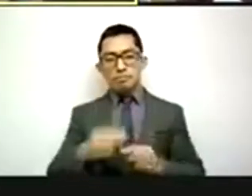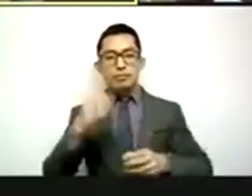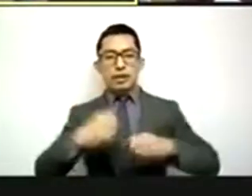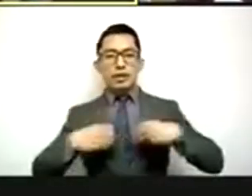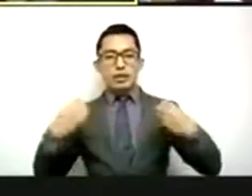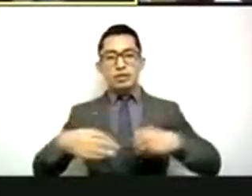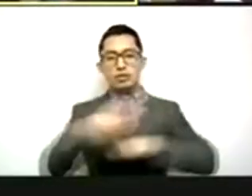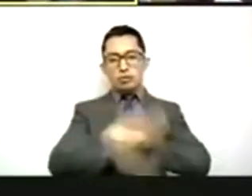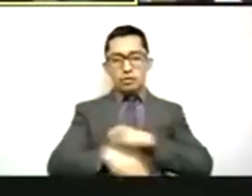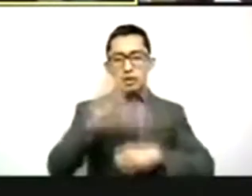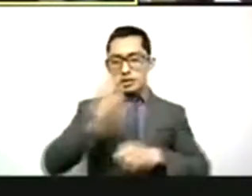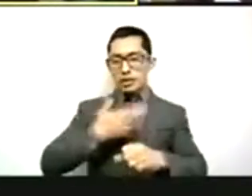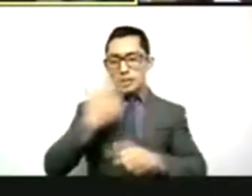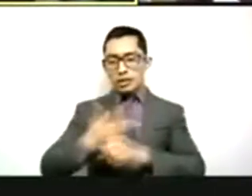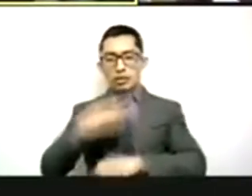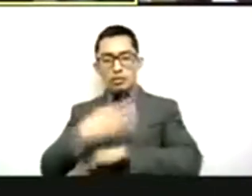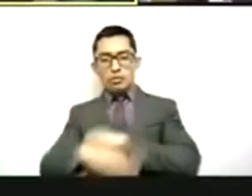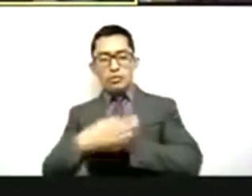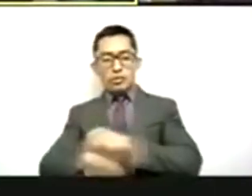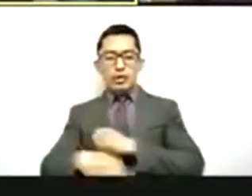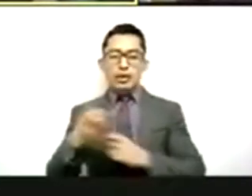en funciones. Gracias.